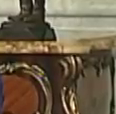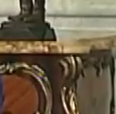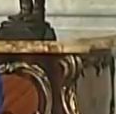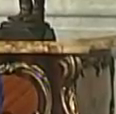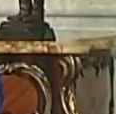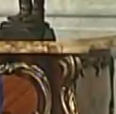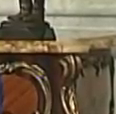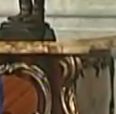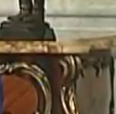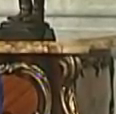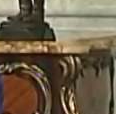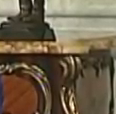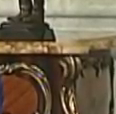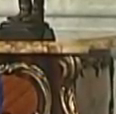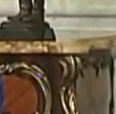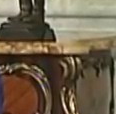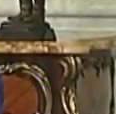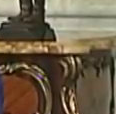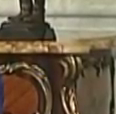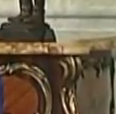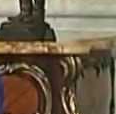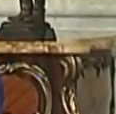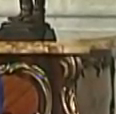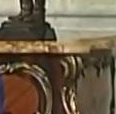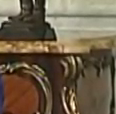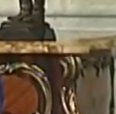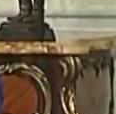tenemos que liberarnos de esos ladrones